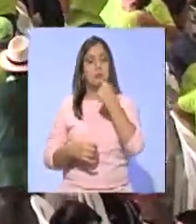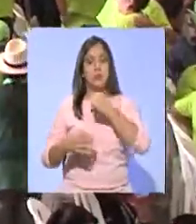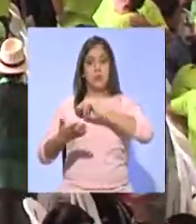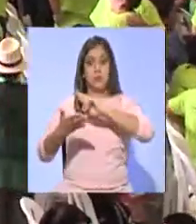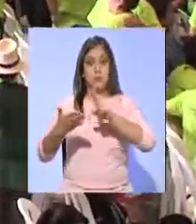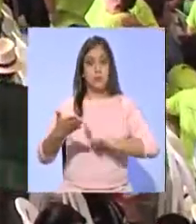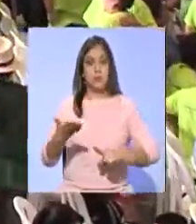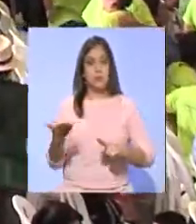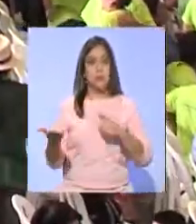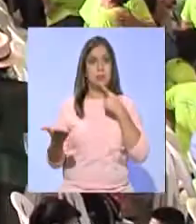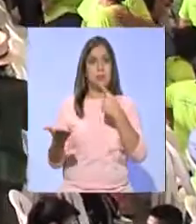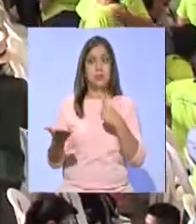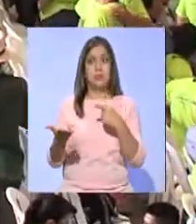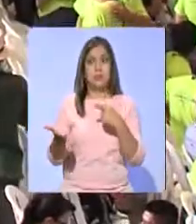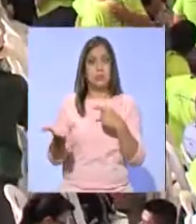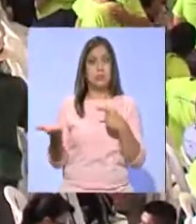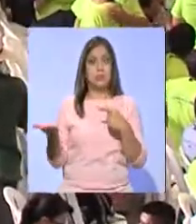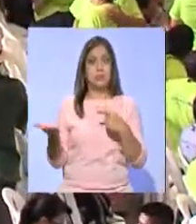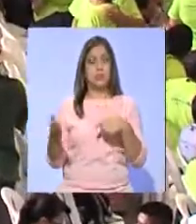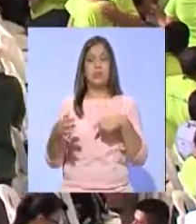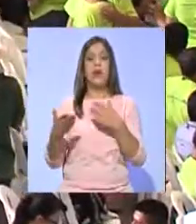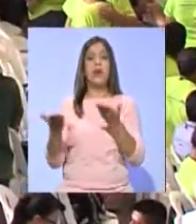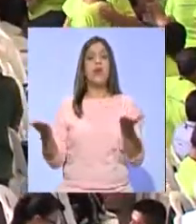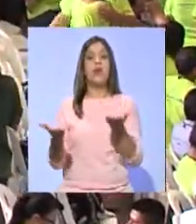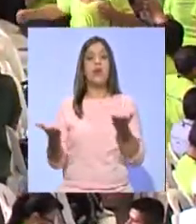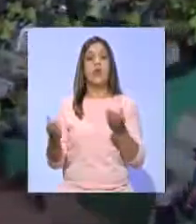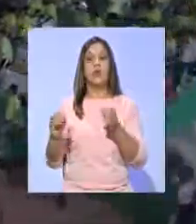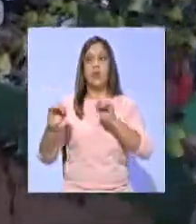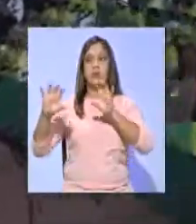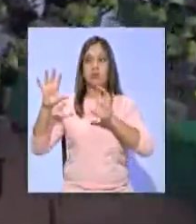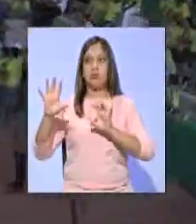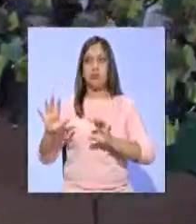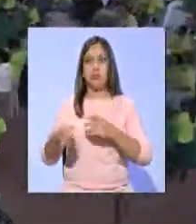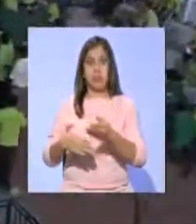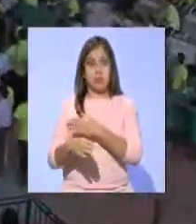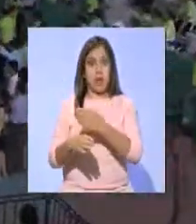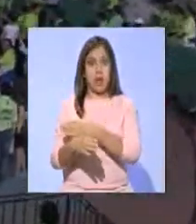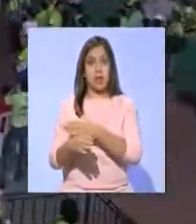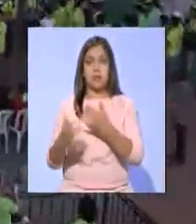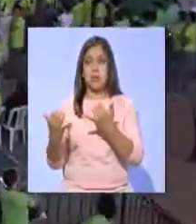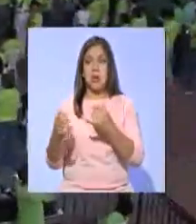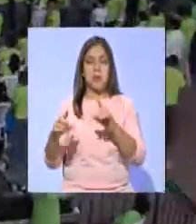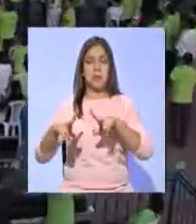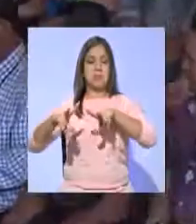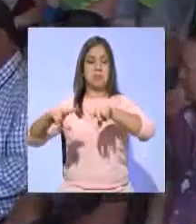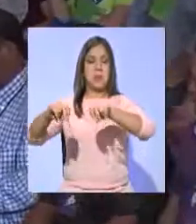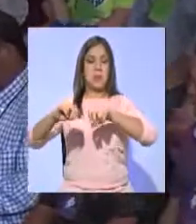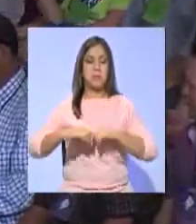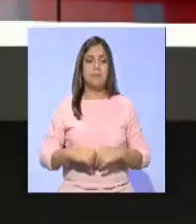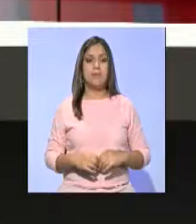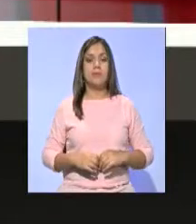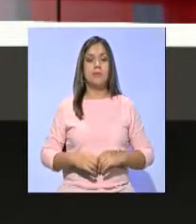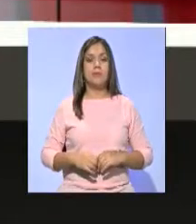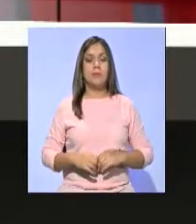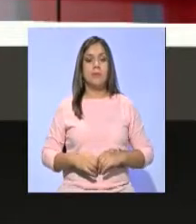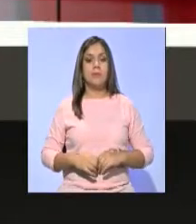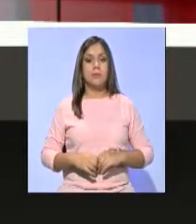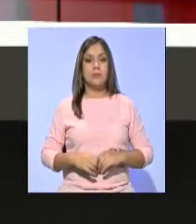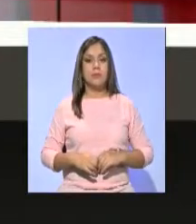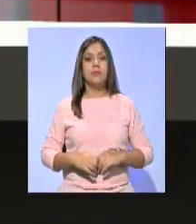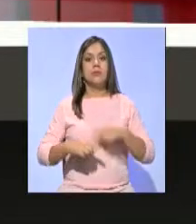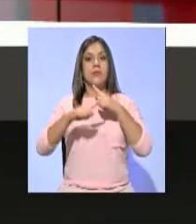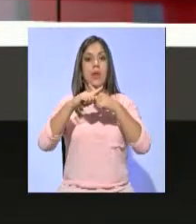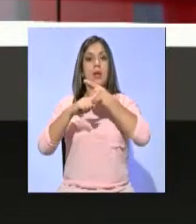Alianza País se llevará a cabo en el recinto ferial como se había anunciado. Ricardo Bravo, TVL Noticias. Y